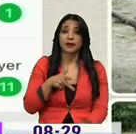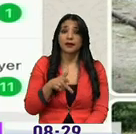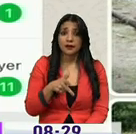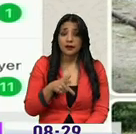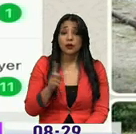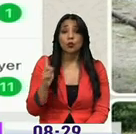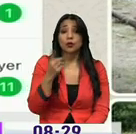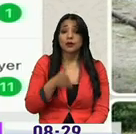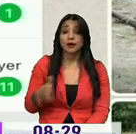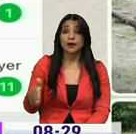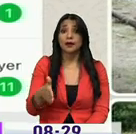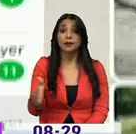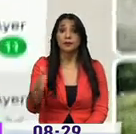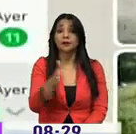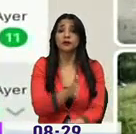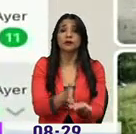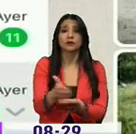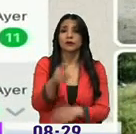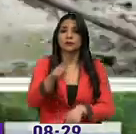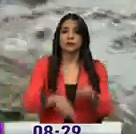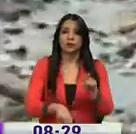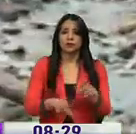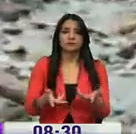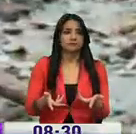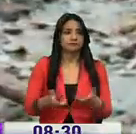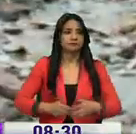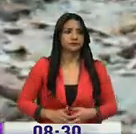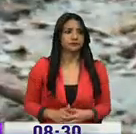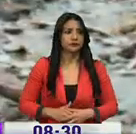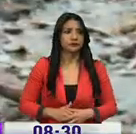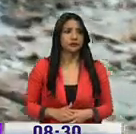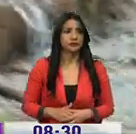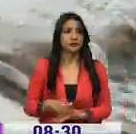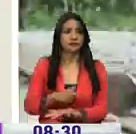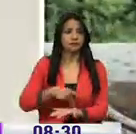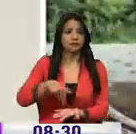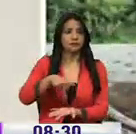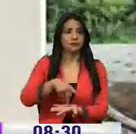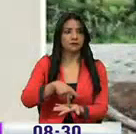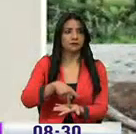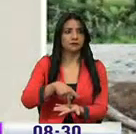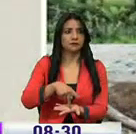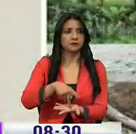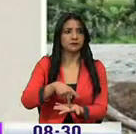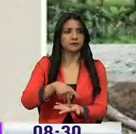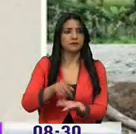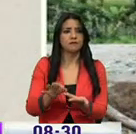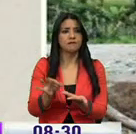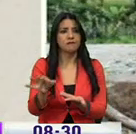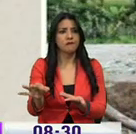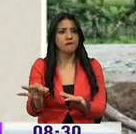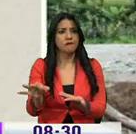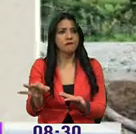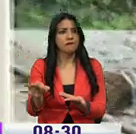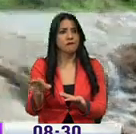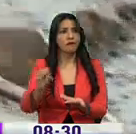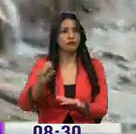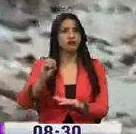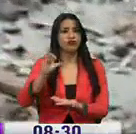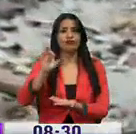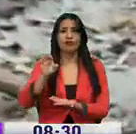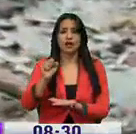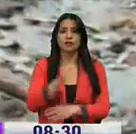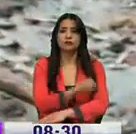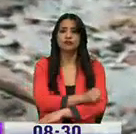único camino está inaccesible, no tenemos salida. Vean, parroquia, esto es Cantón, parroquia La Sofía,